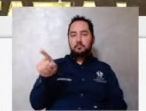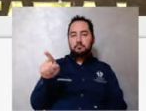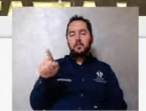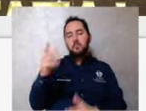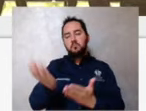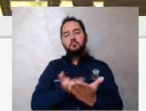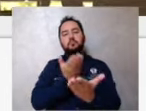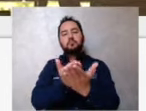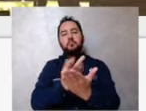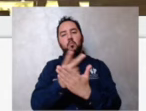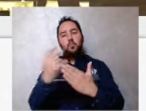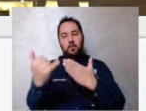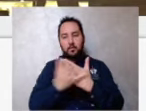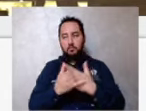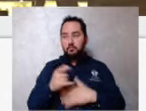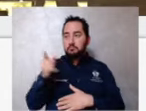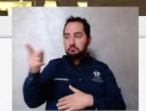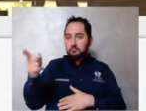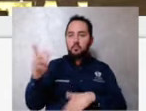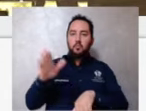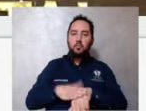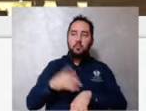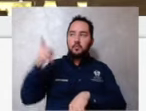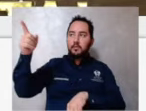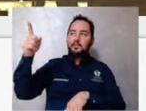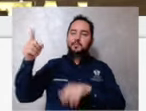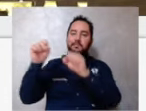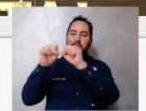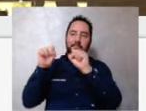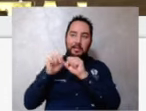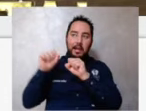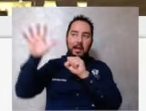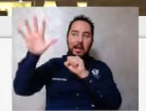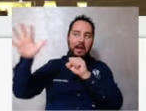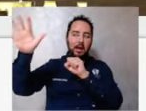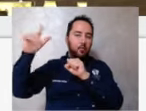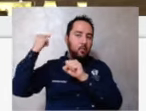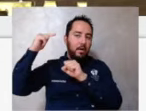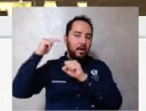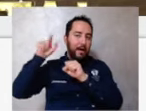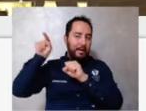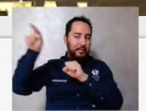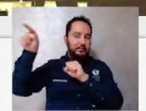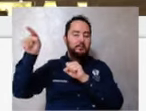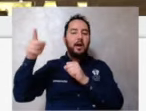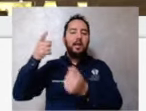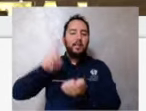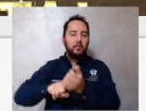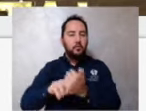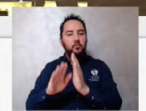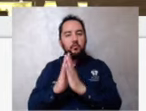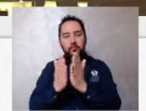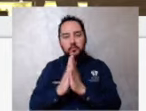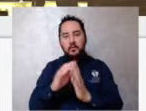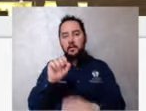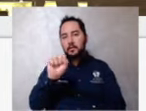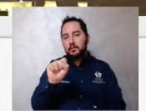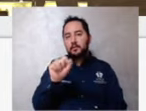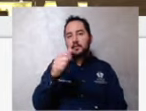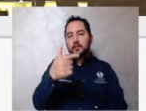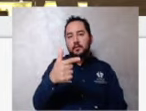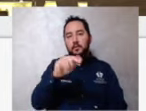pleno, mismo que da cumplimiento a lo resuelto por Sala Regional Guadalajara dentro del expediente